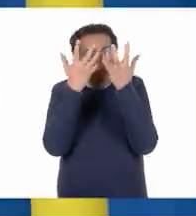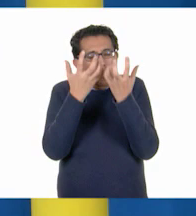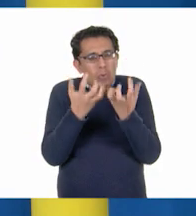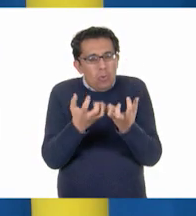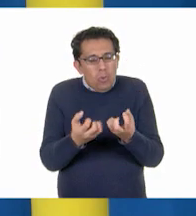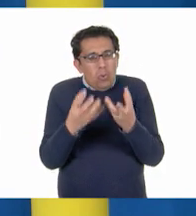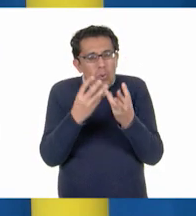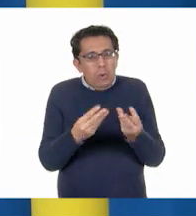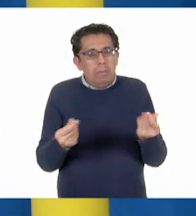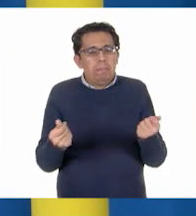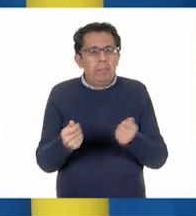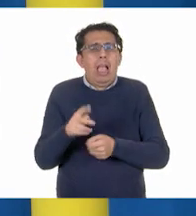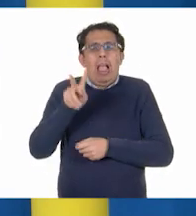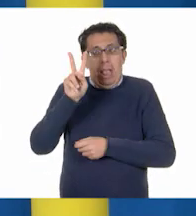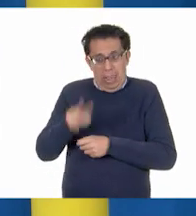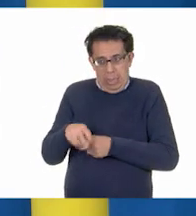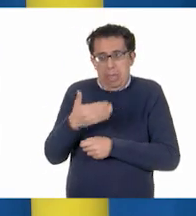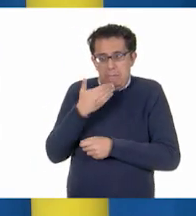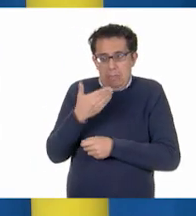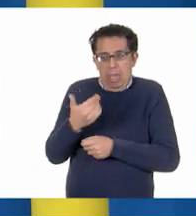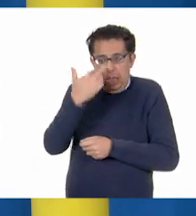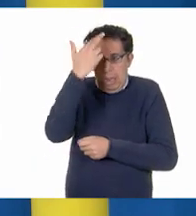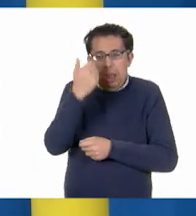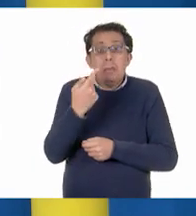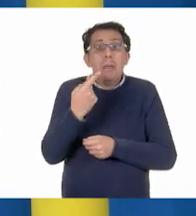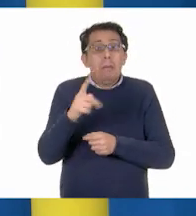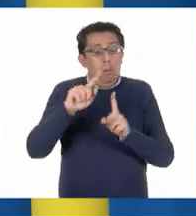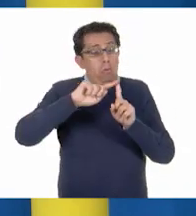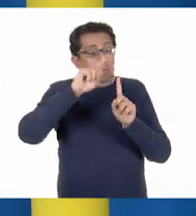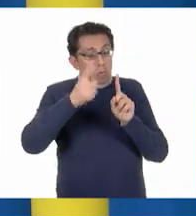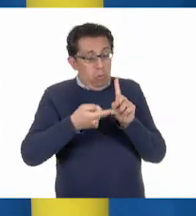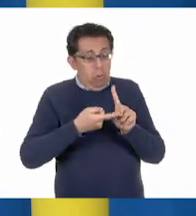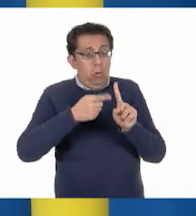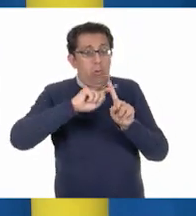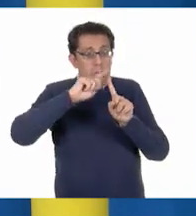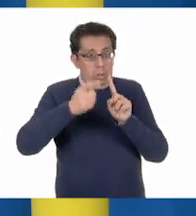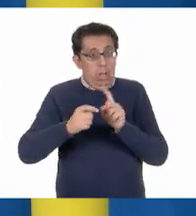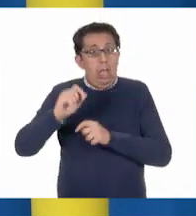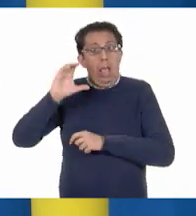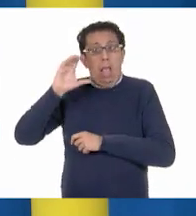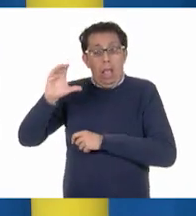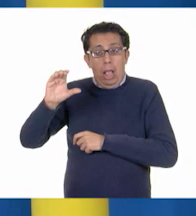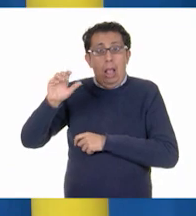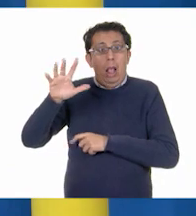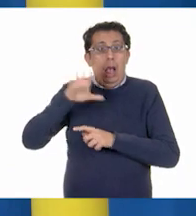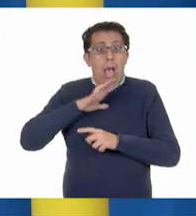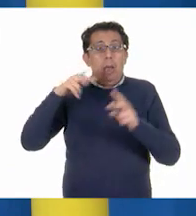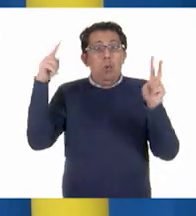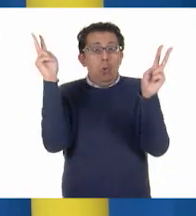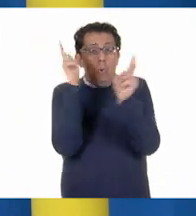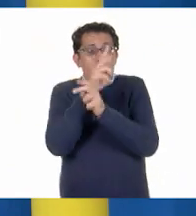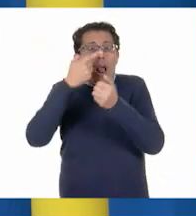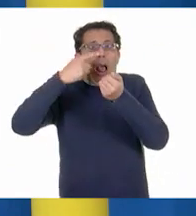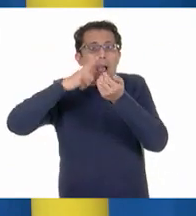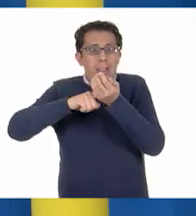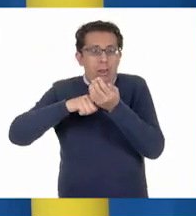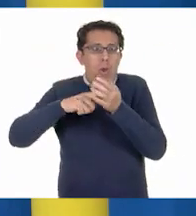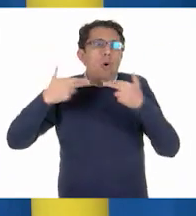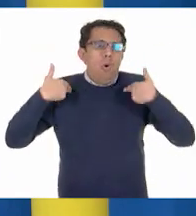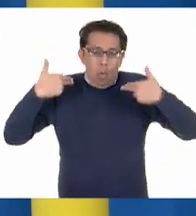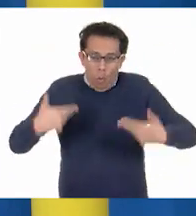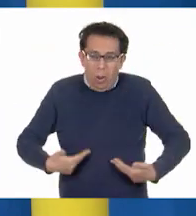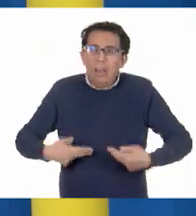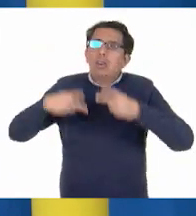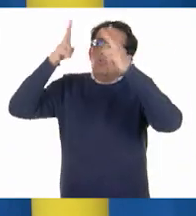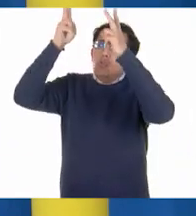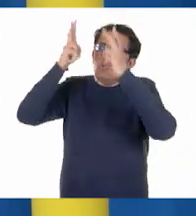En una de las fases del ciclo del carbono, este pasa de sus reservas en el aire a las reservas de los seres vivos, como las plantas